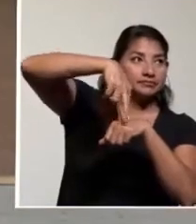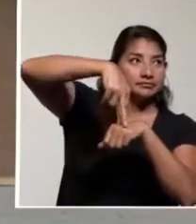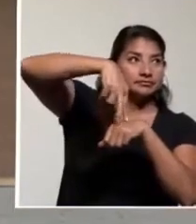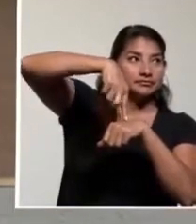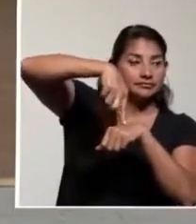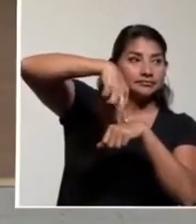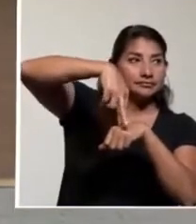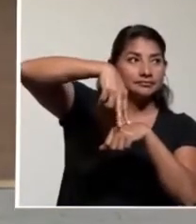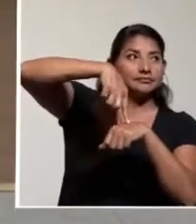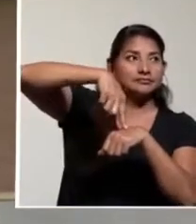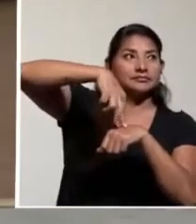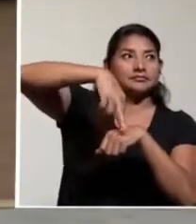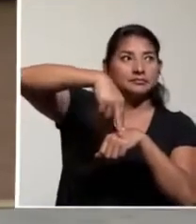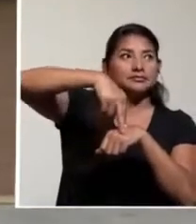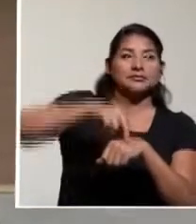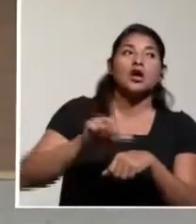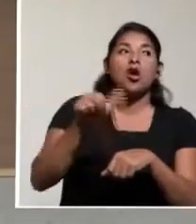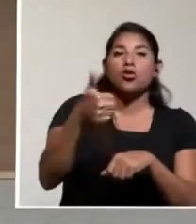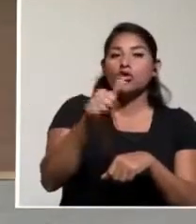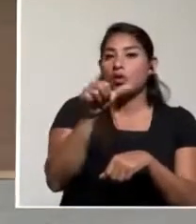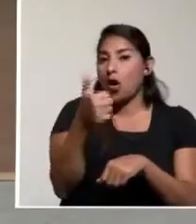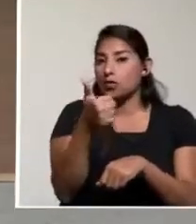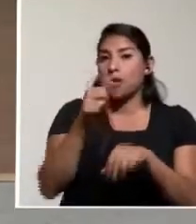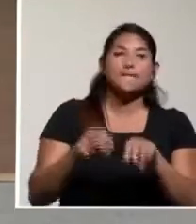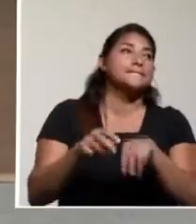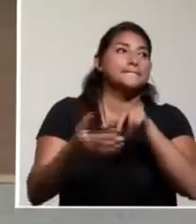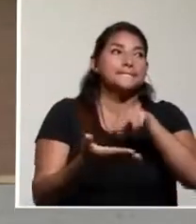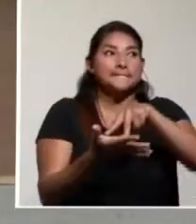Ahí viene el tabo a hacerlo, al otro lado, rodilla.